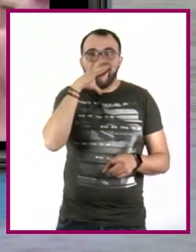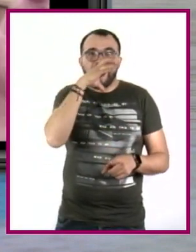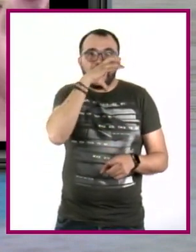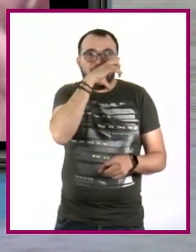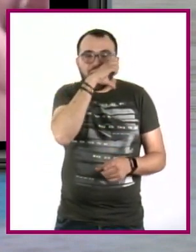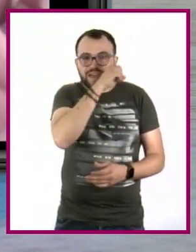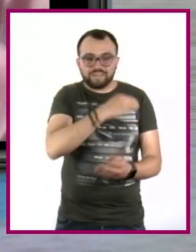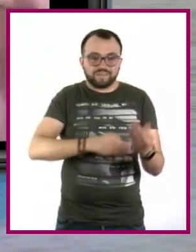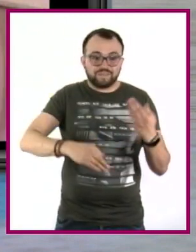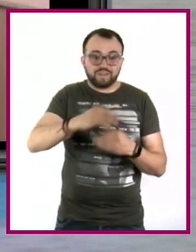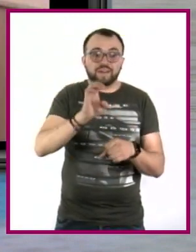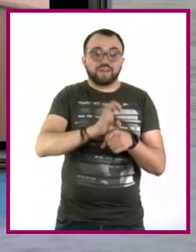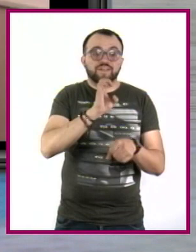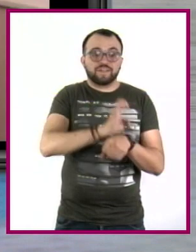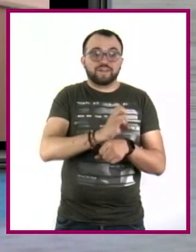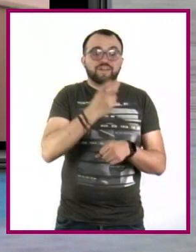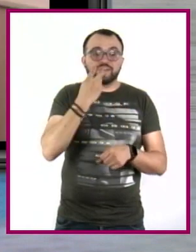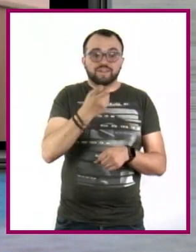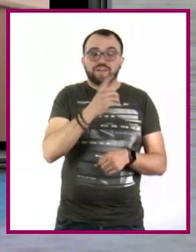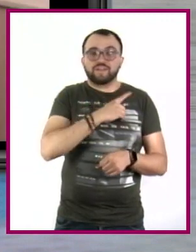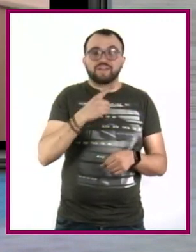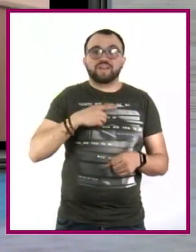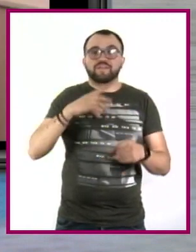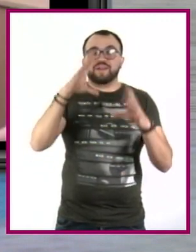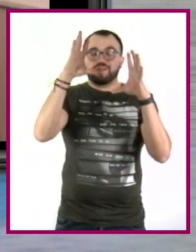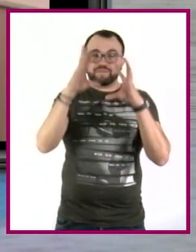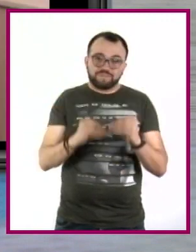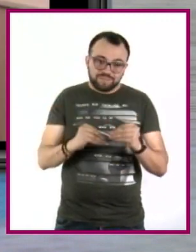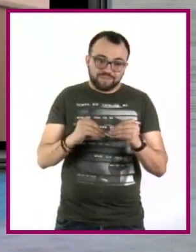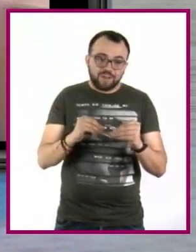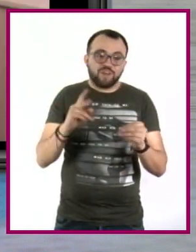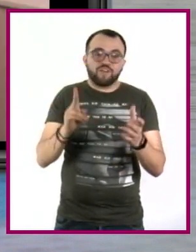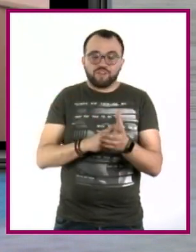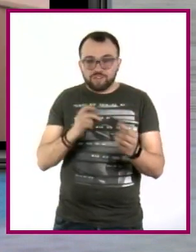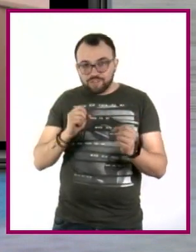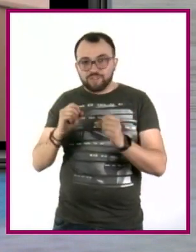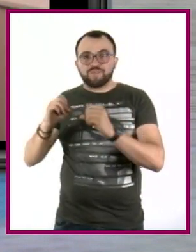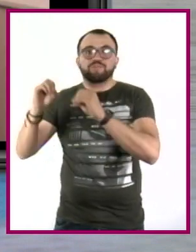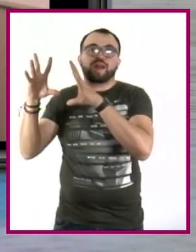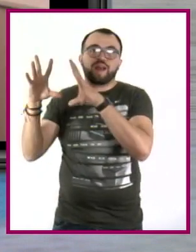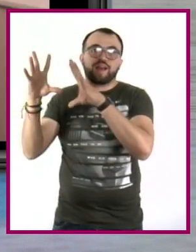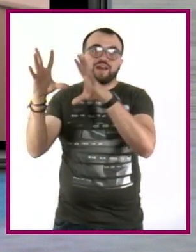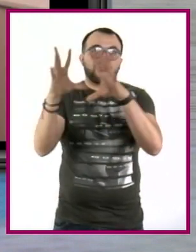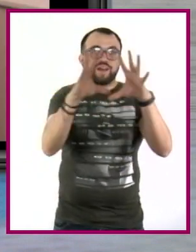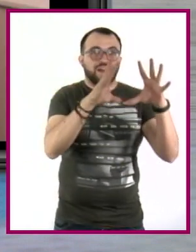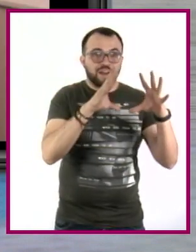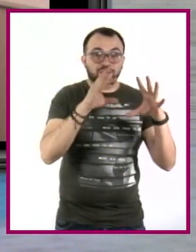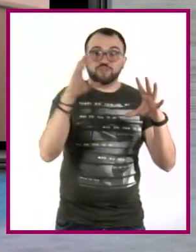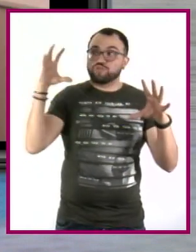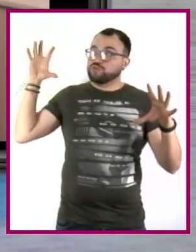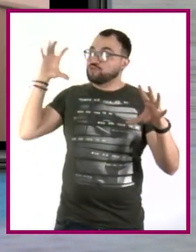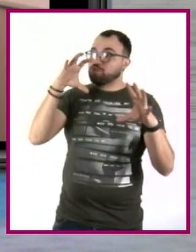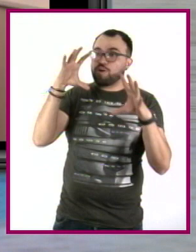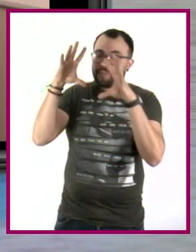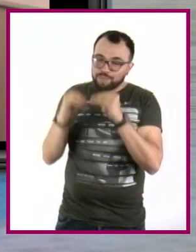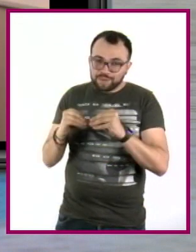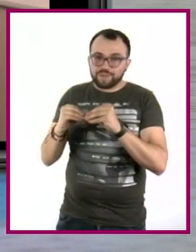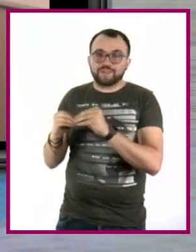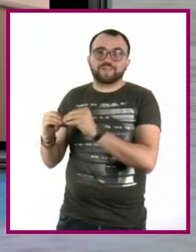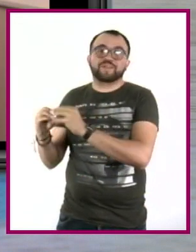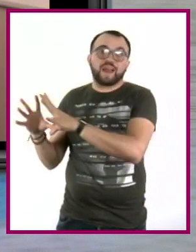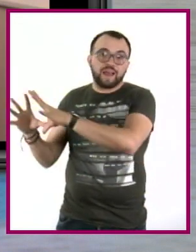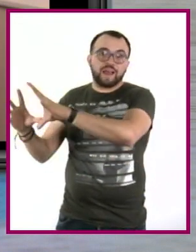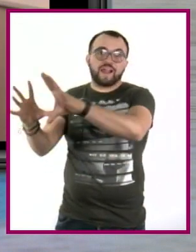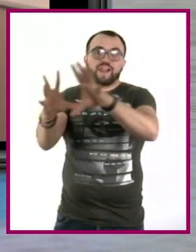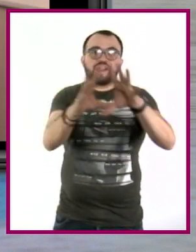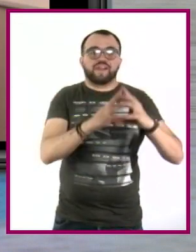todo, ¿no? Entonces el detector se tiene que apagar y volver a prender, así. Y entonces hay cosas mecánicas, que hubo